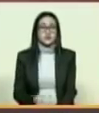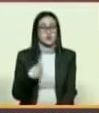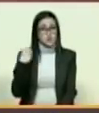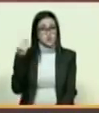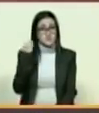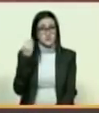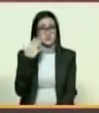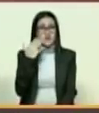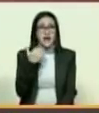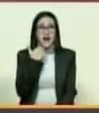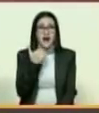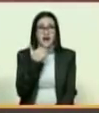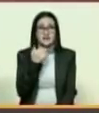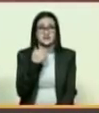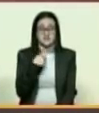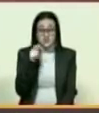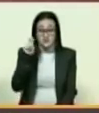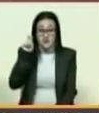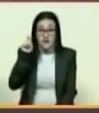Así estamos en este momento, listos.